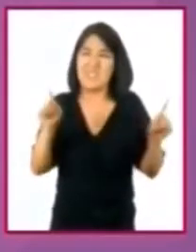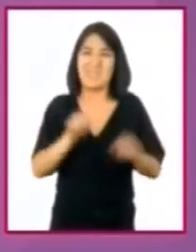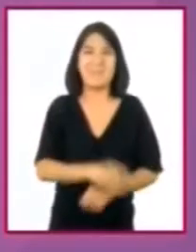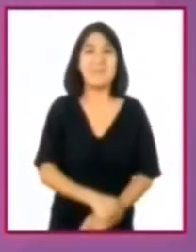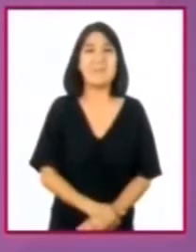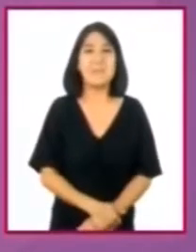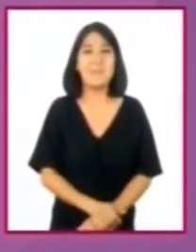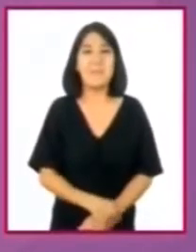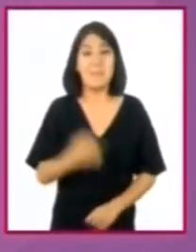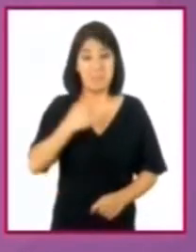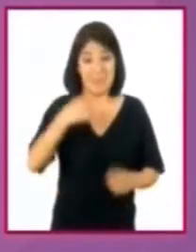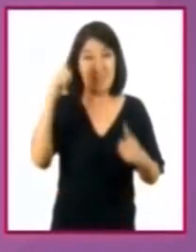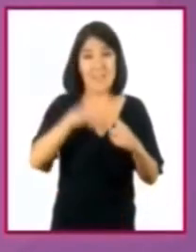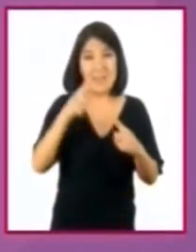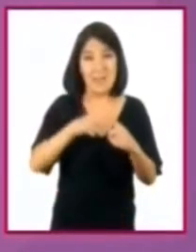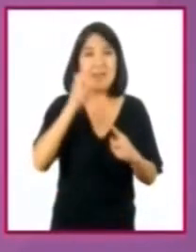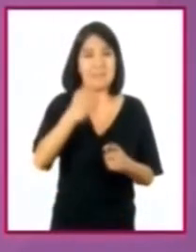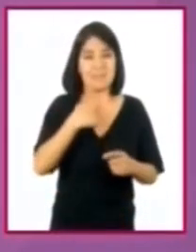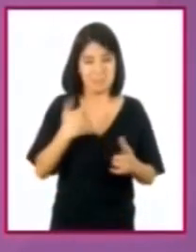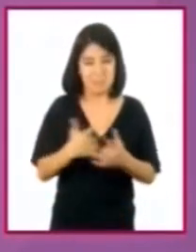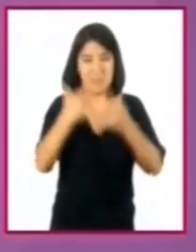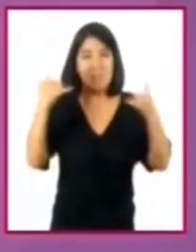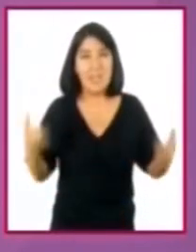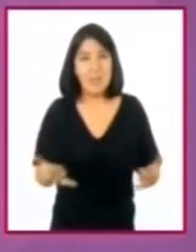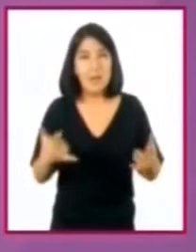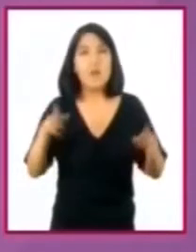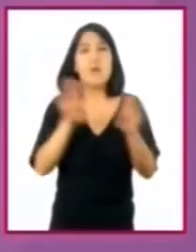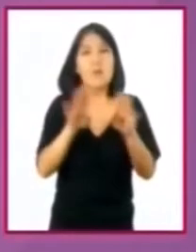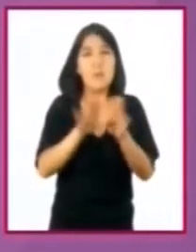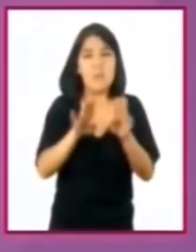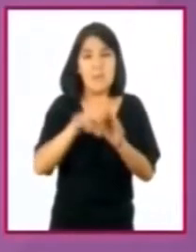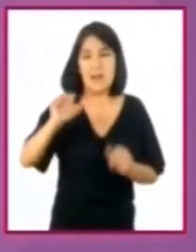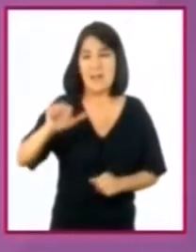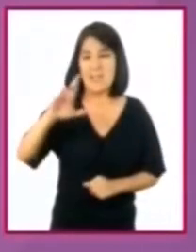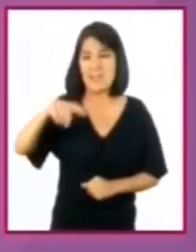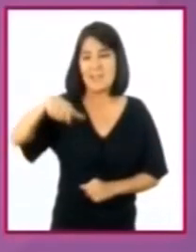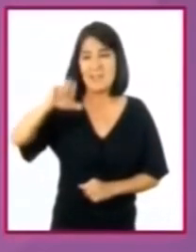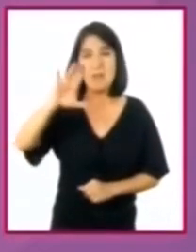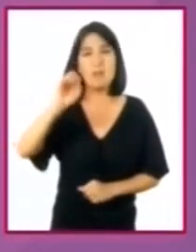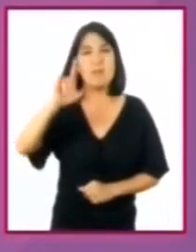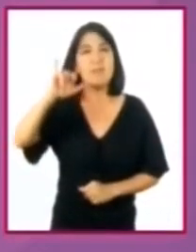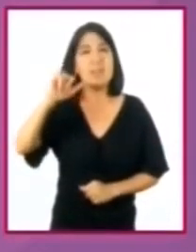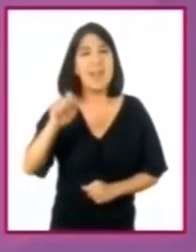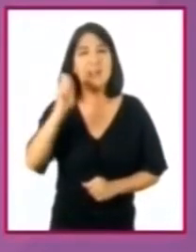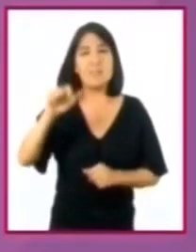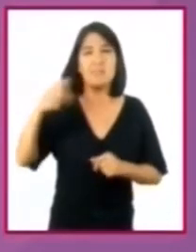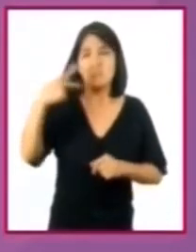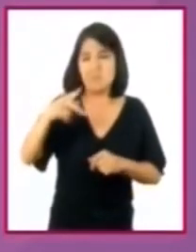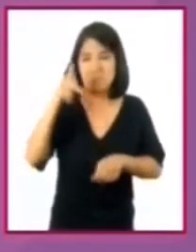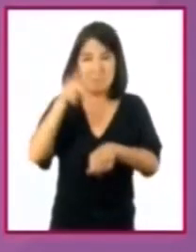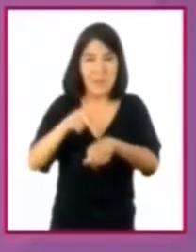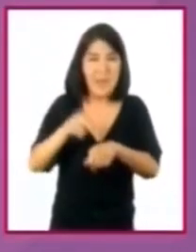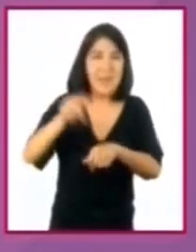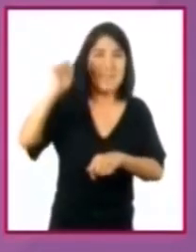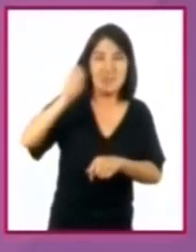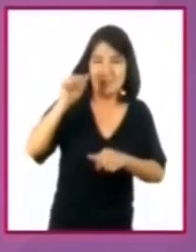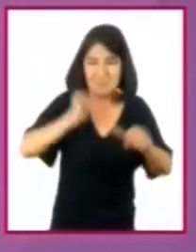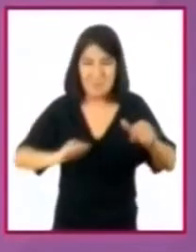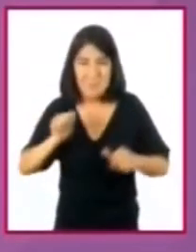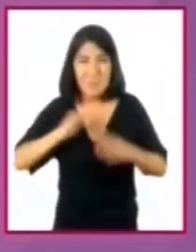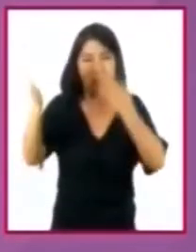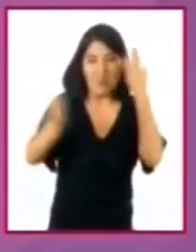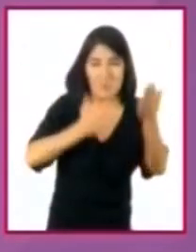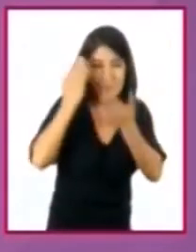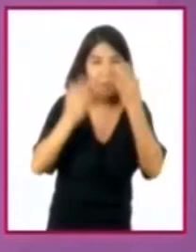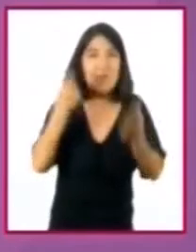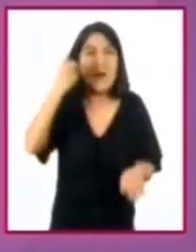Para mi tarea como historiador, la arqueología es una disciplina muy importante, ya que me permite conocer el pasado prehispánico a